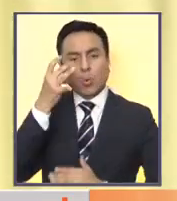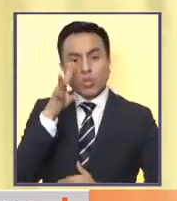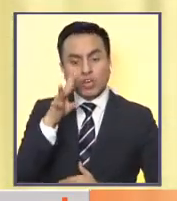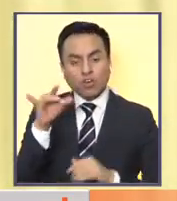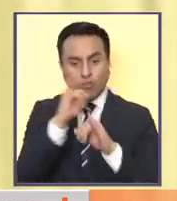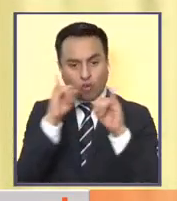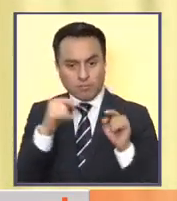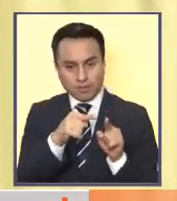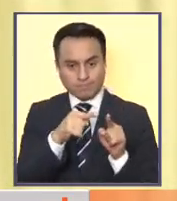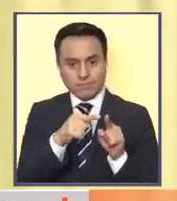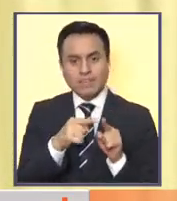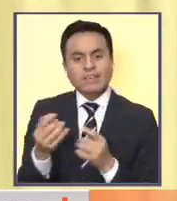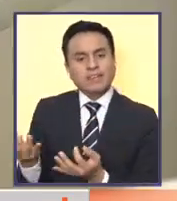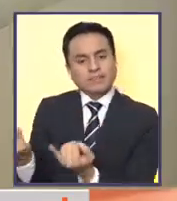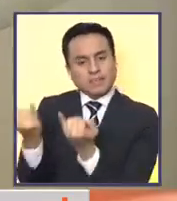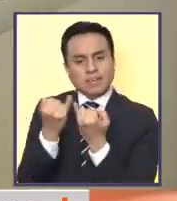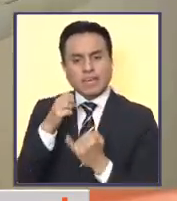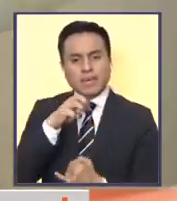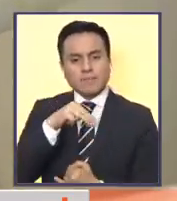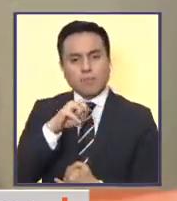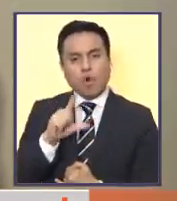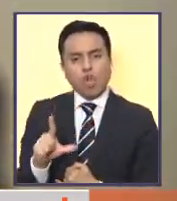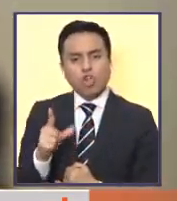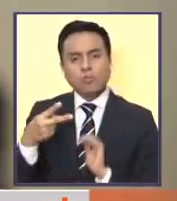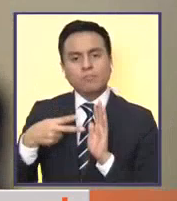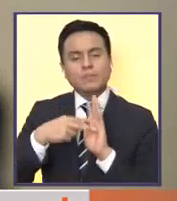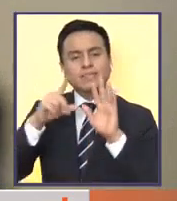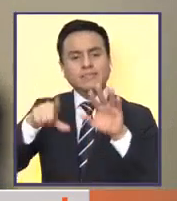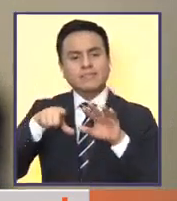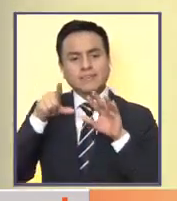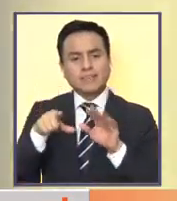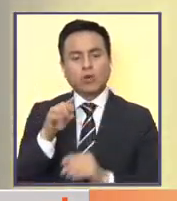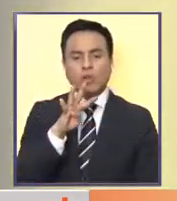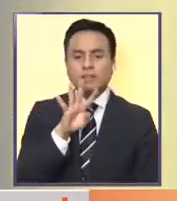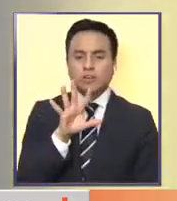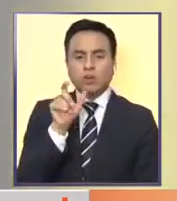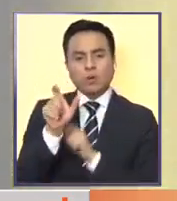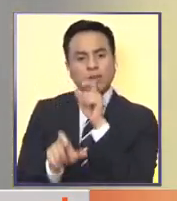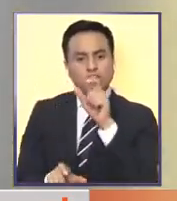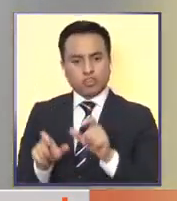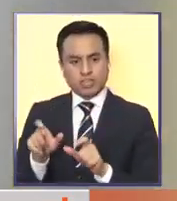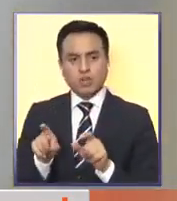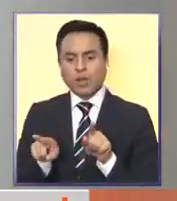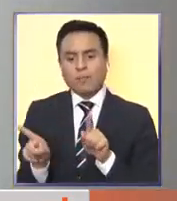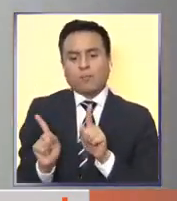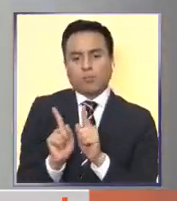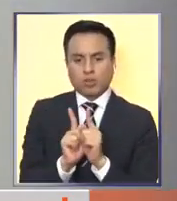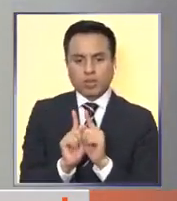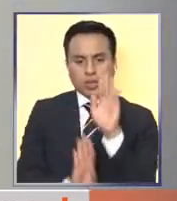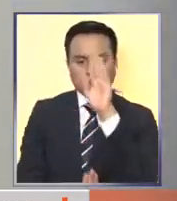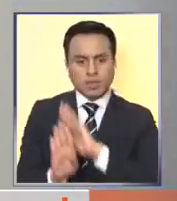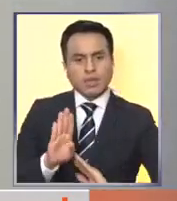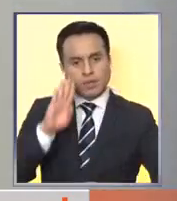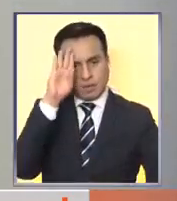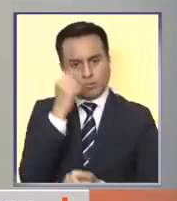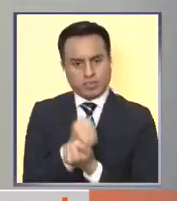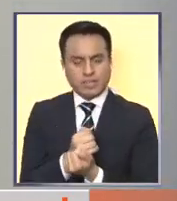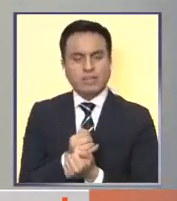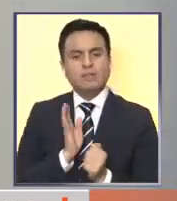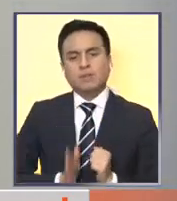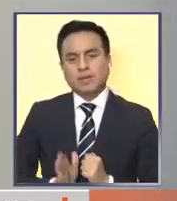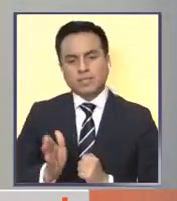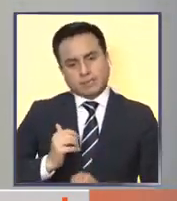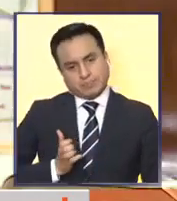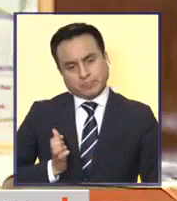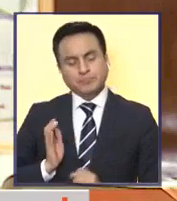tipo. Según datos de EMOL, en 2017, 45 personas tenían el resguardo policial permanente.